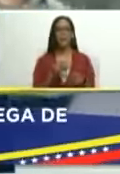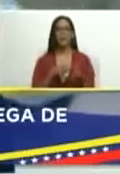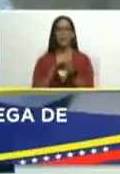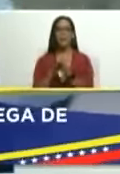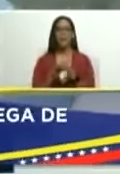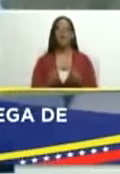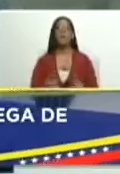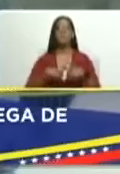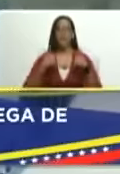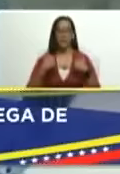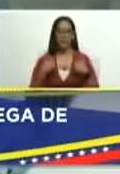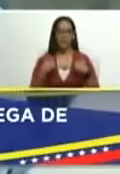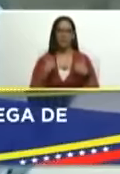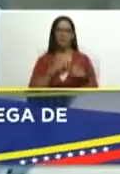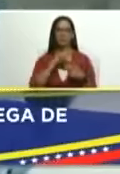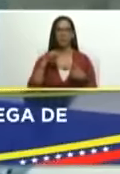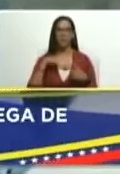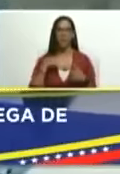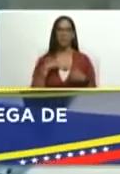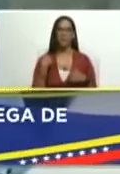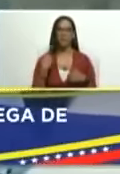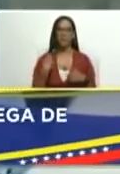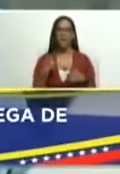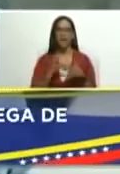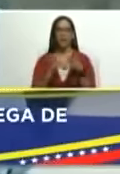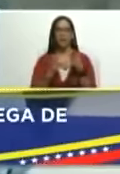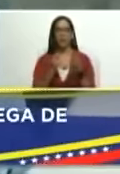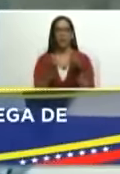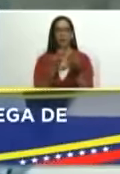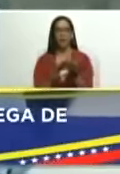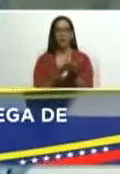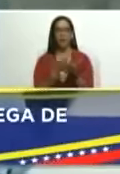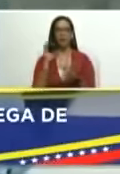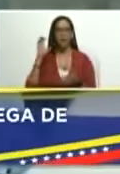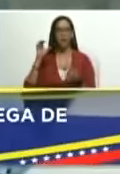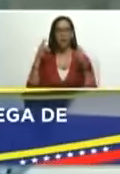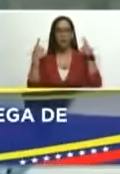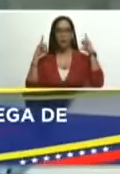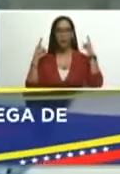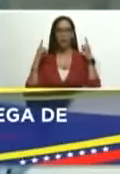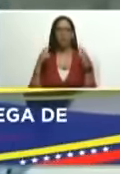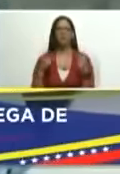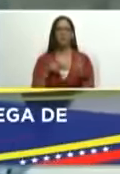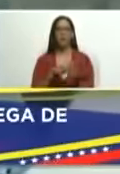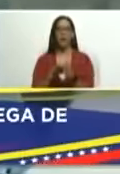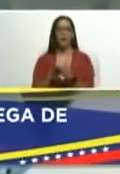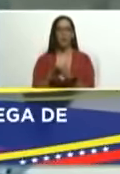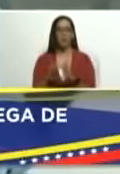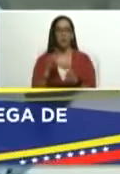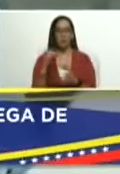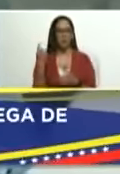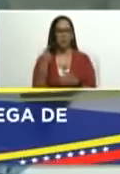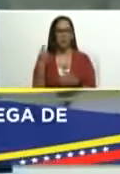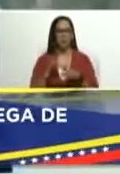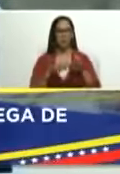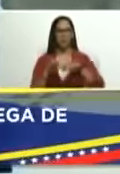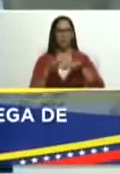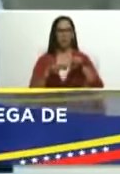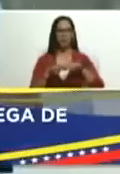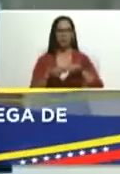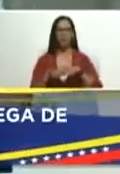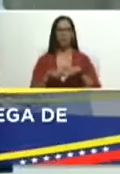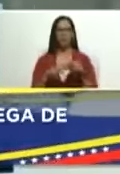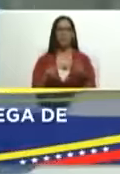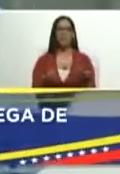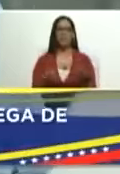desarrollar aún más nuestro principal elemento económico de nuestro estado de La Guaira, bueno, hemos avanzado no solamente en la construcción del bulevar del